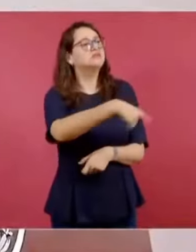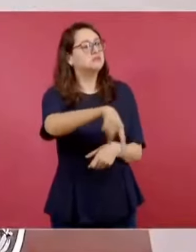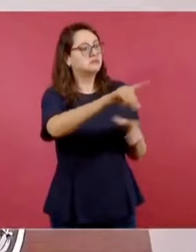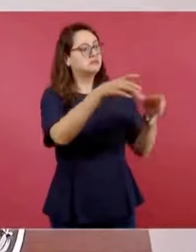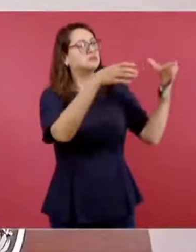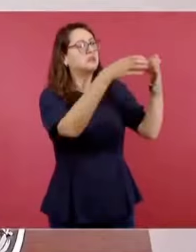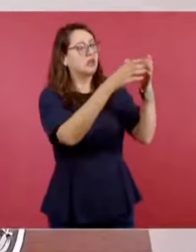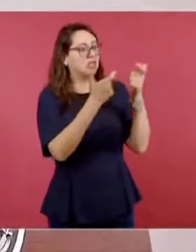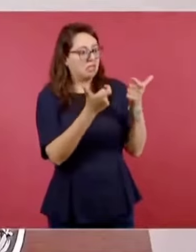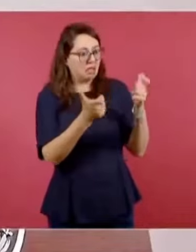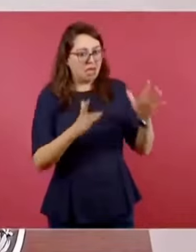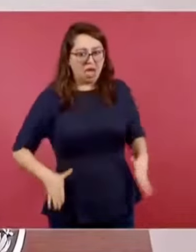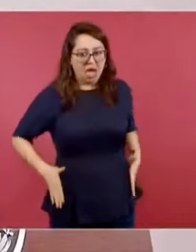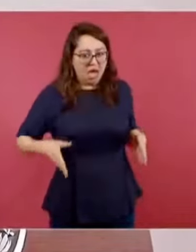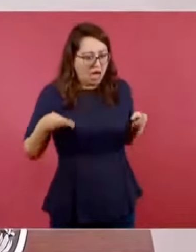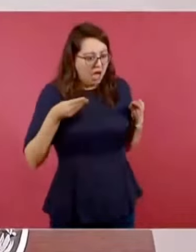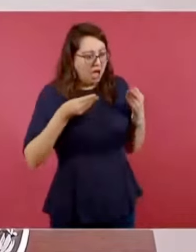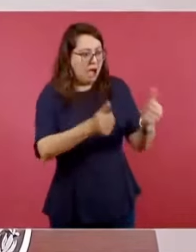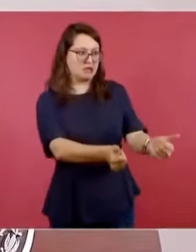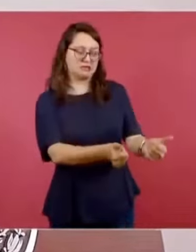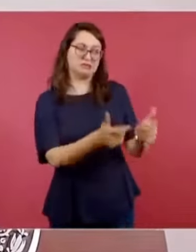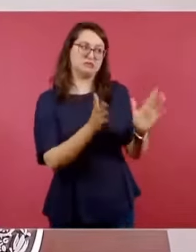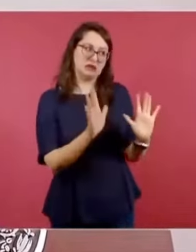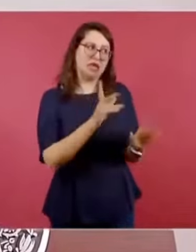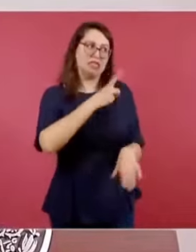todos esos publicistas tienen que devolver el dinero.